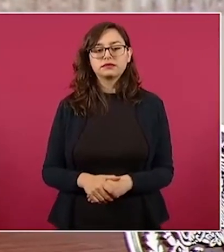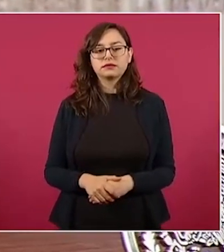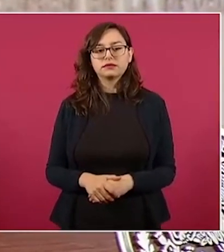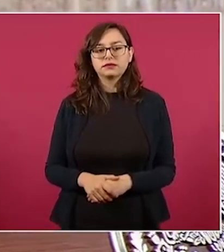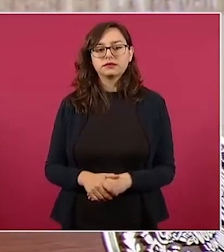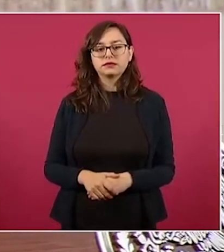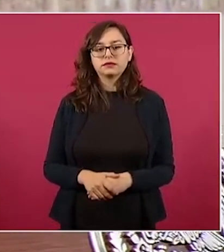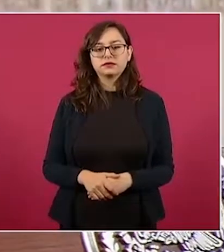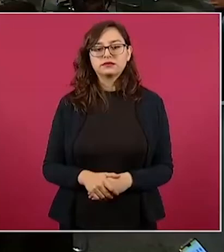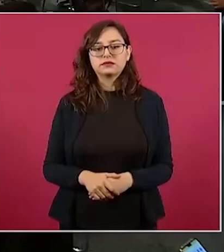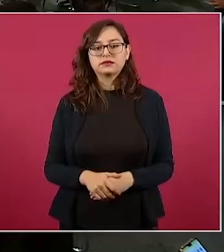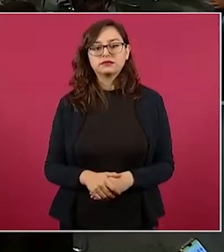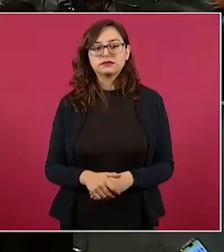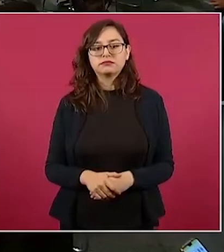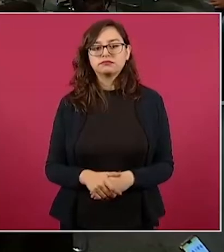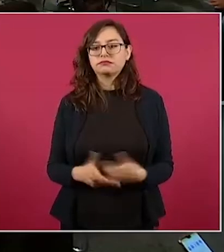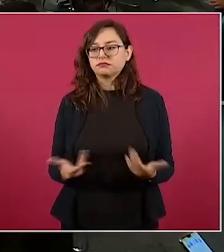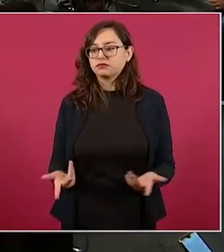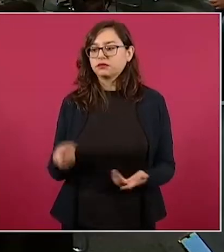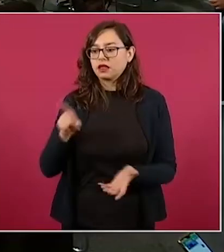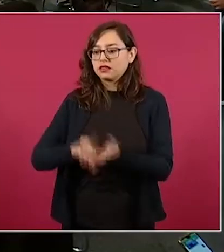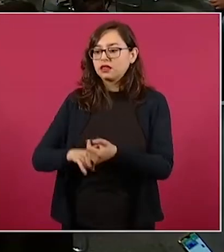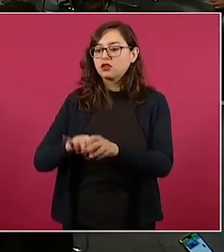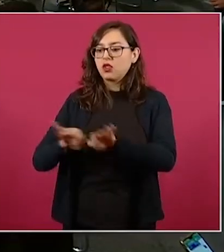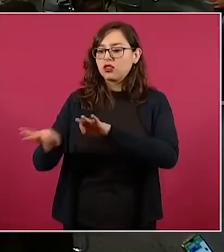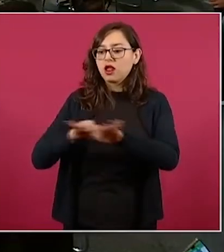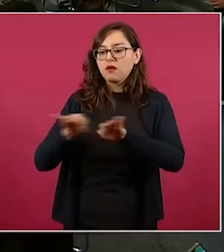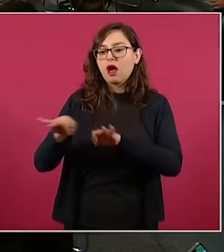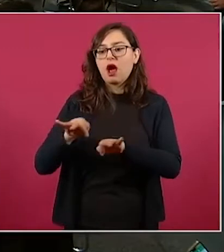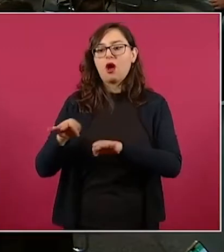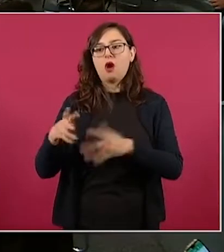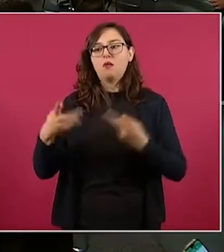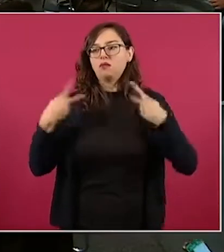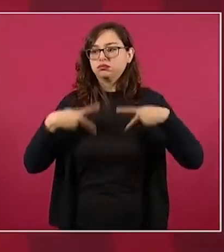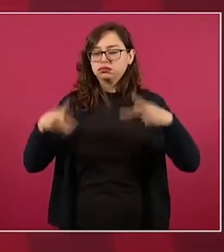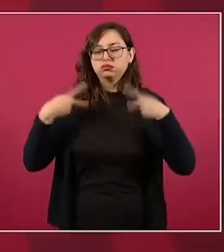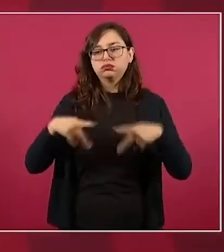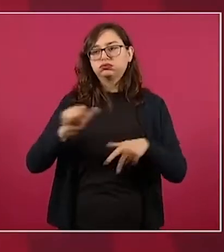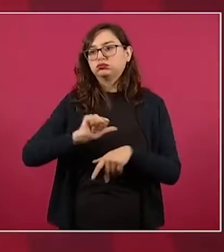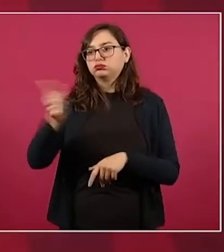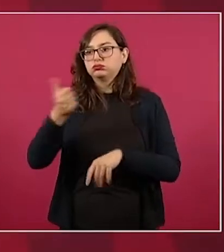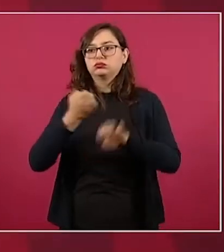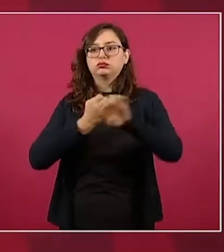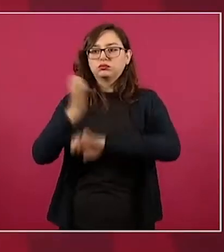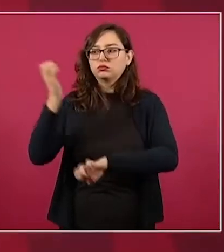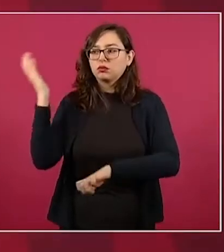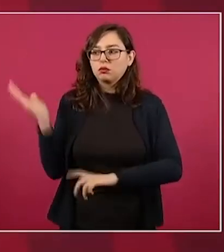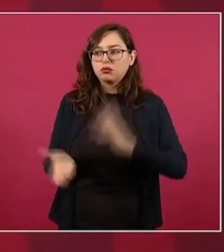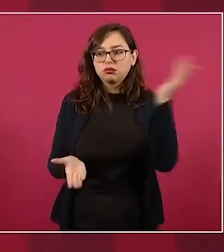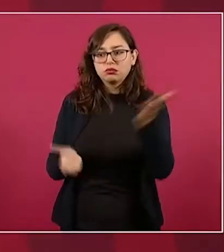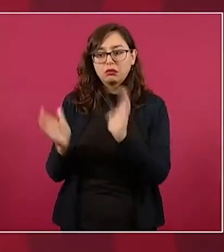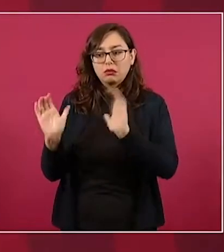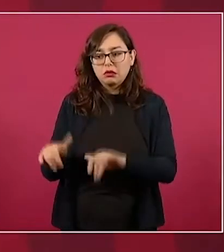oportunidad de trabajo a mucha gente de otros estados